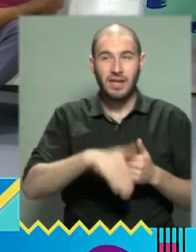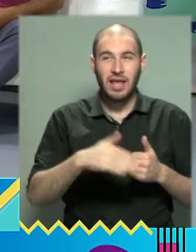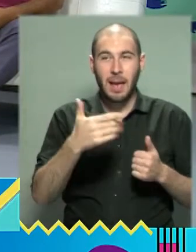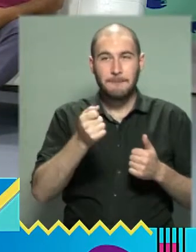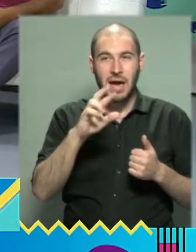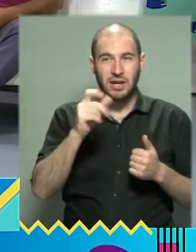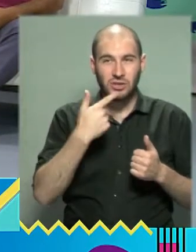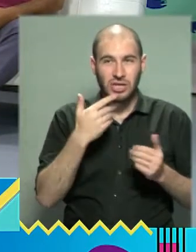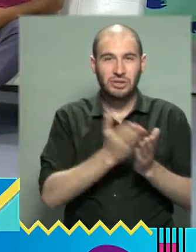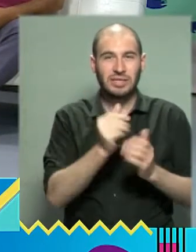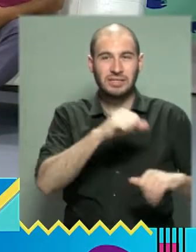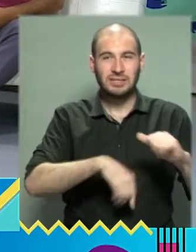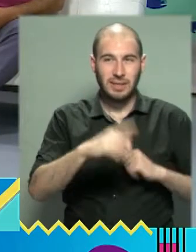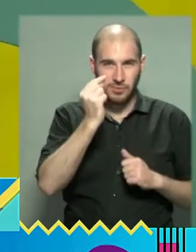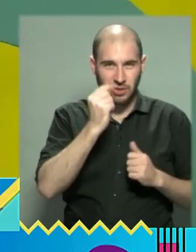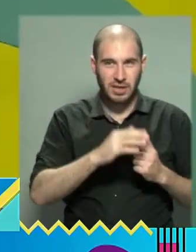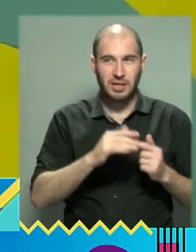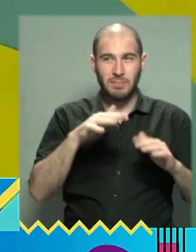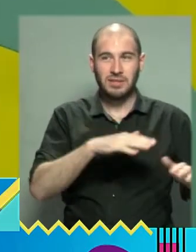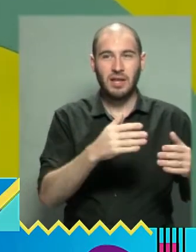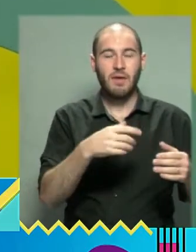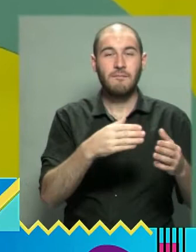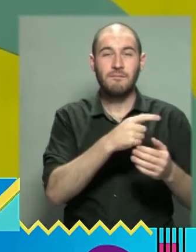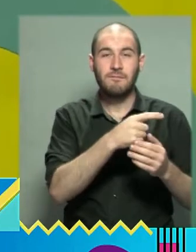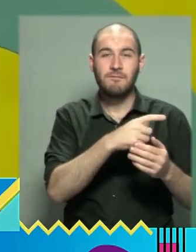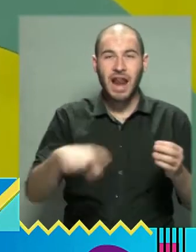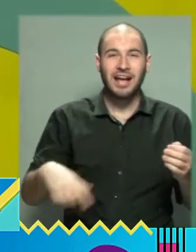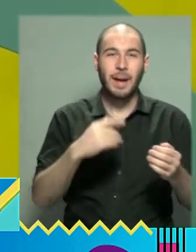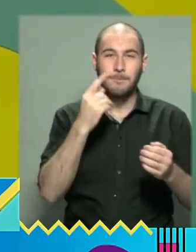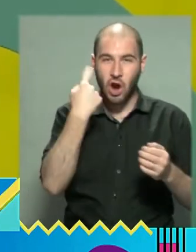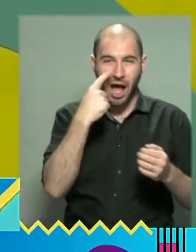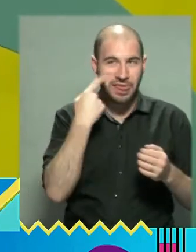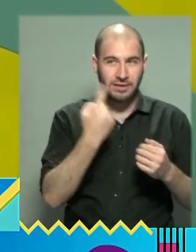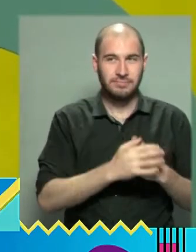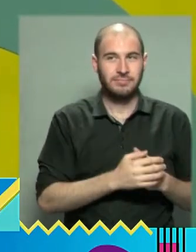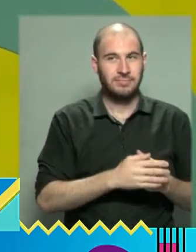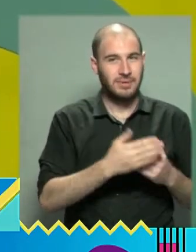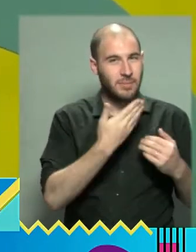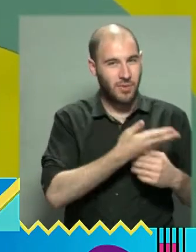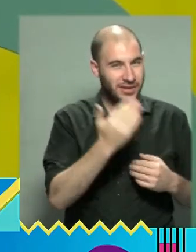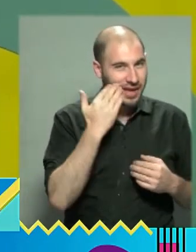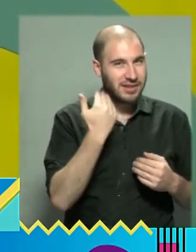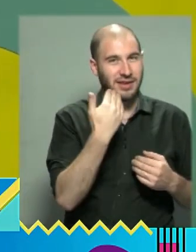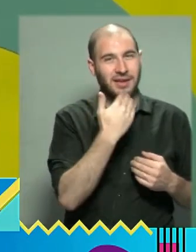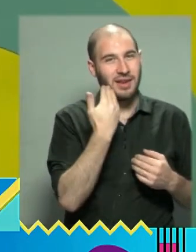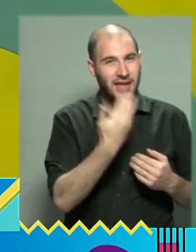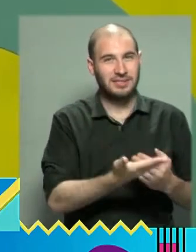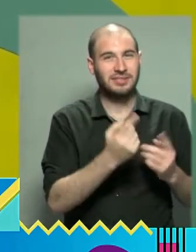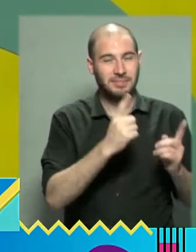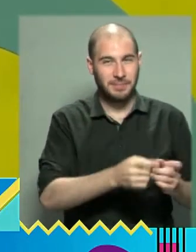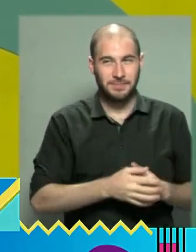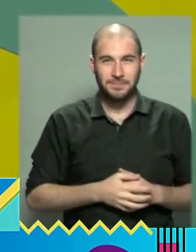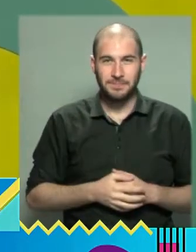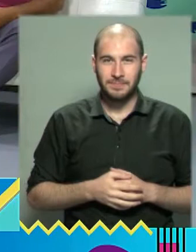Marco Salinas, estudiante de Ciencias Políticas y militante de Franja Morada. Muchas gracias, Marco, por estar acá. Exactamente. Bueno, buenas tardes. Muchísimas gracias también por la